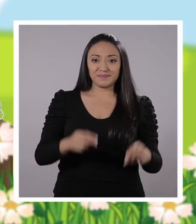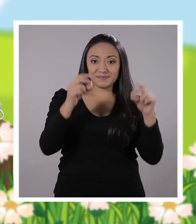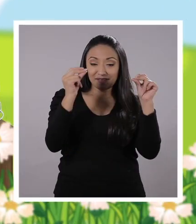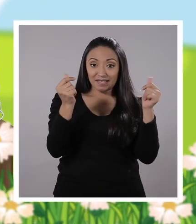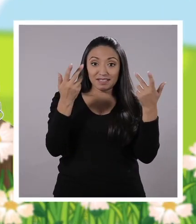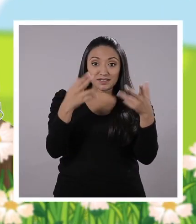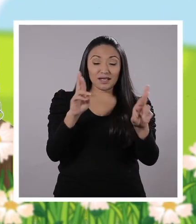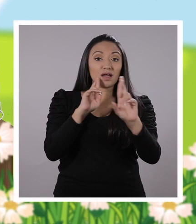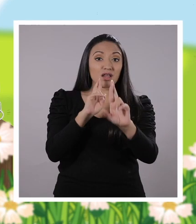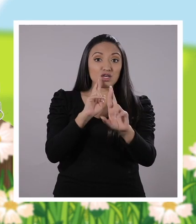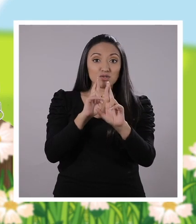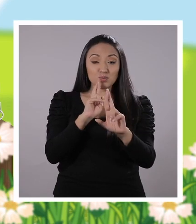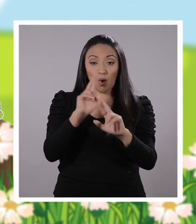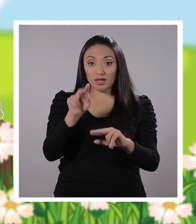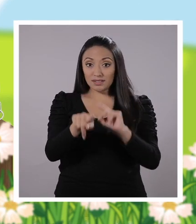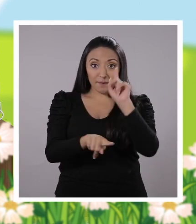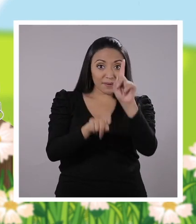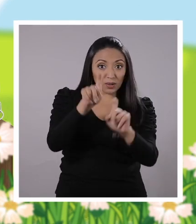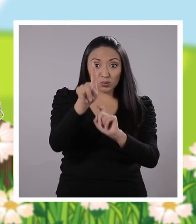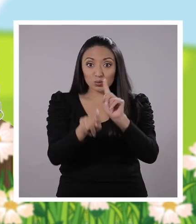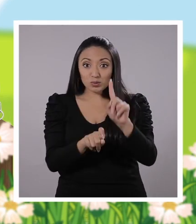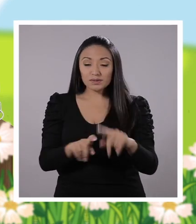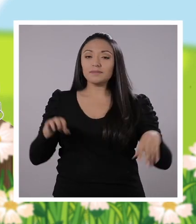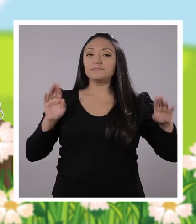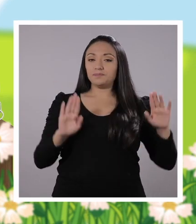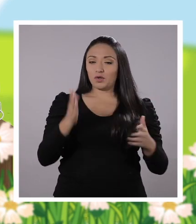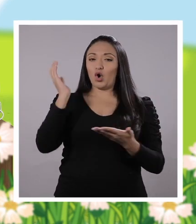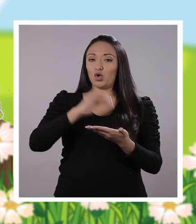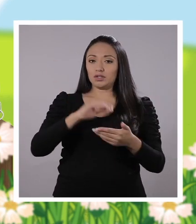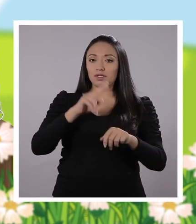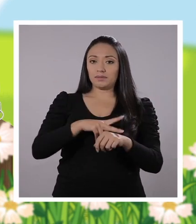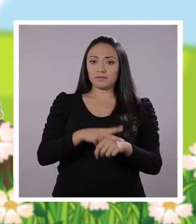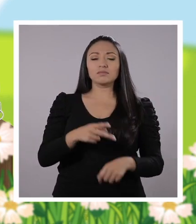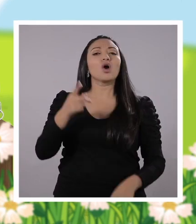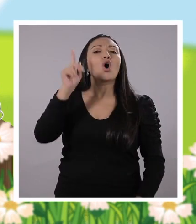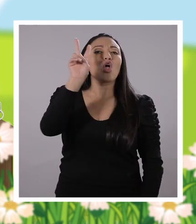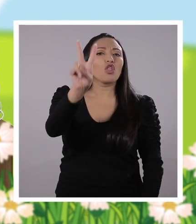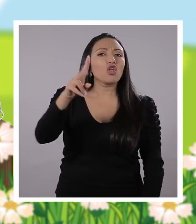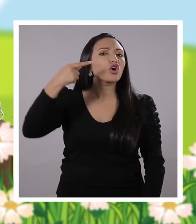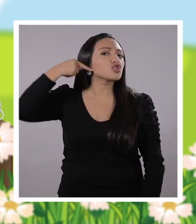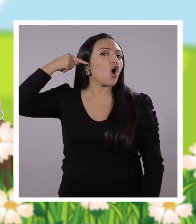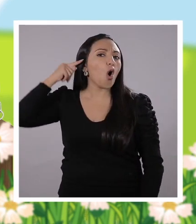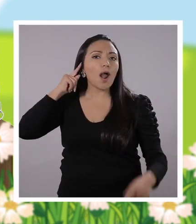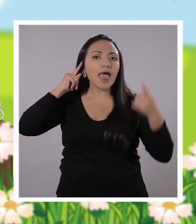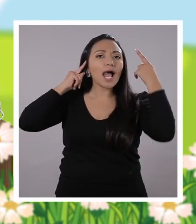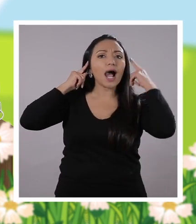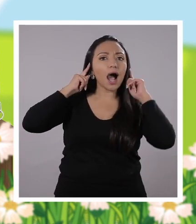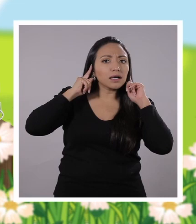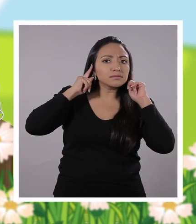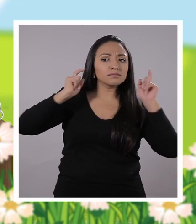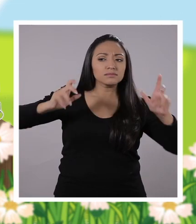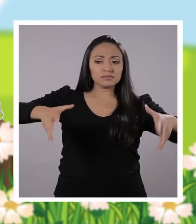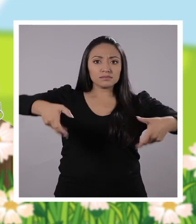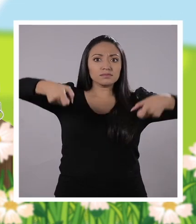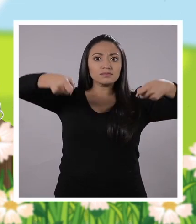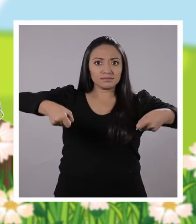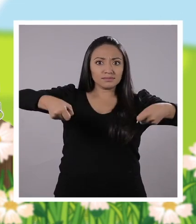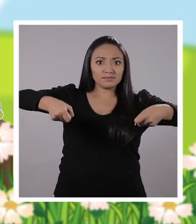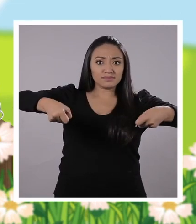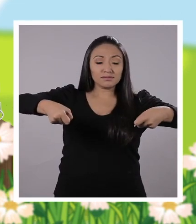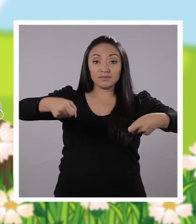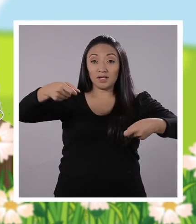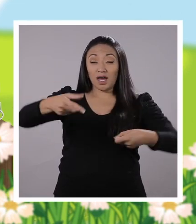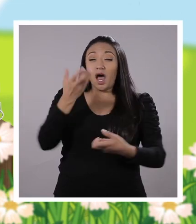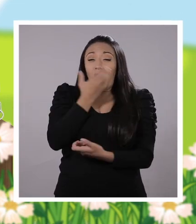¿Listos y listas para la respuesta de nuestra adivinanza? A ver, se las voy a recordar. Tengo dos orejas y por ella me